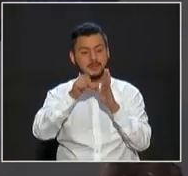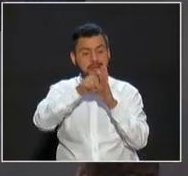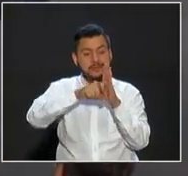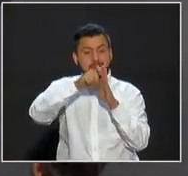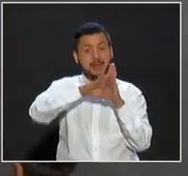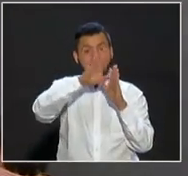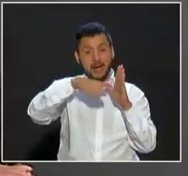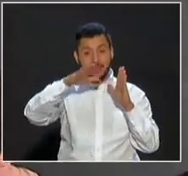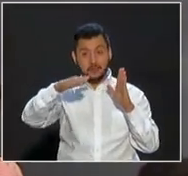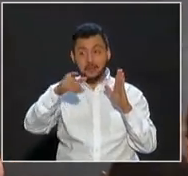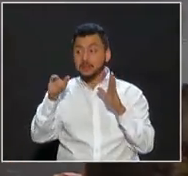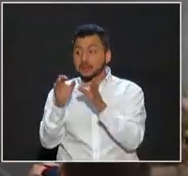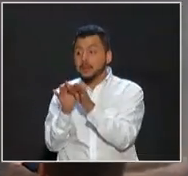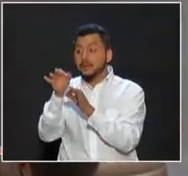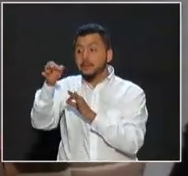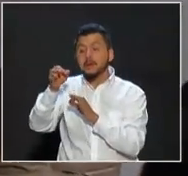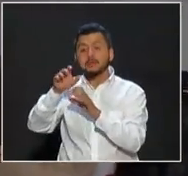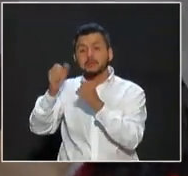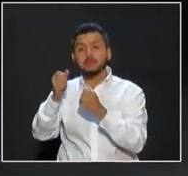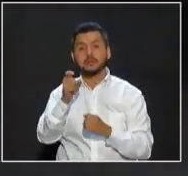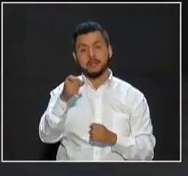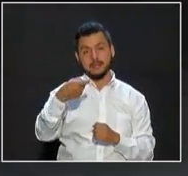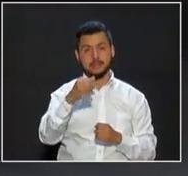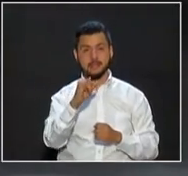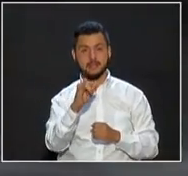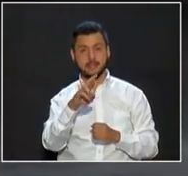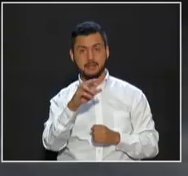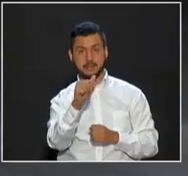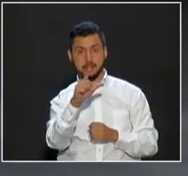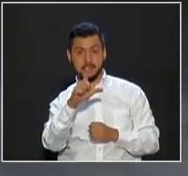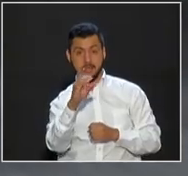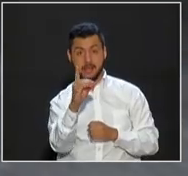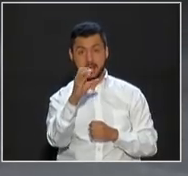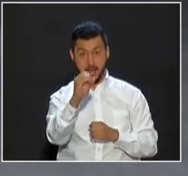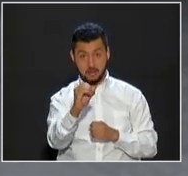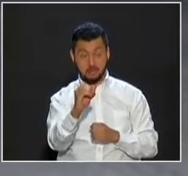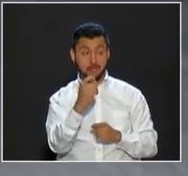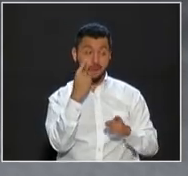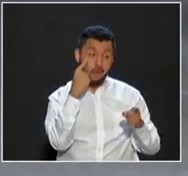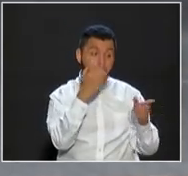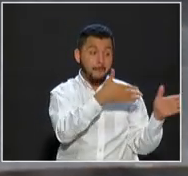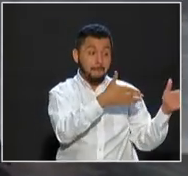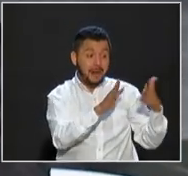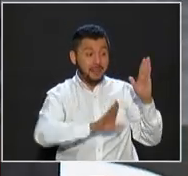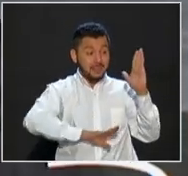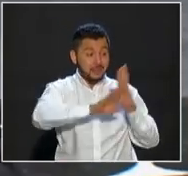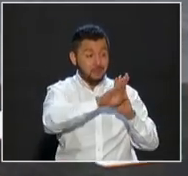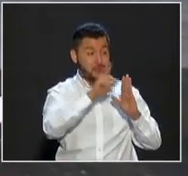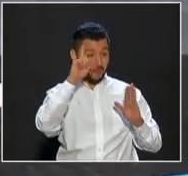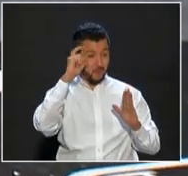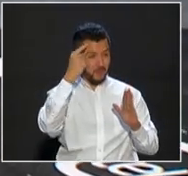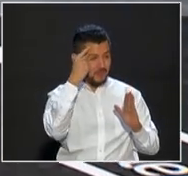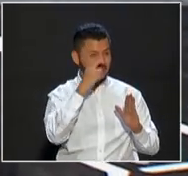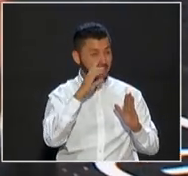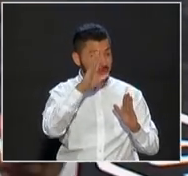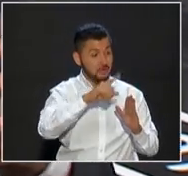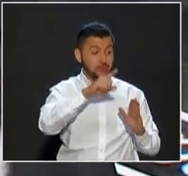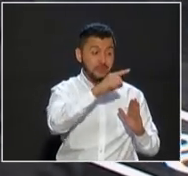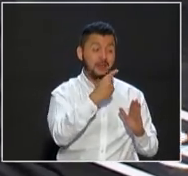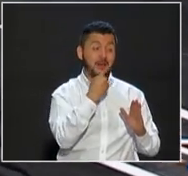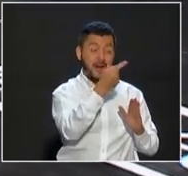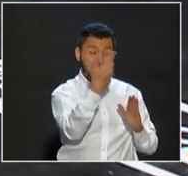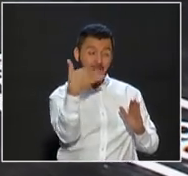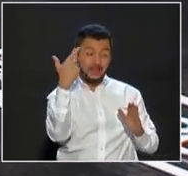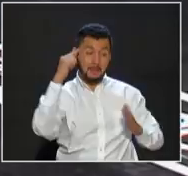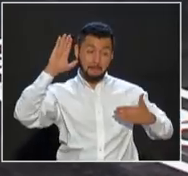el municipio girando y decirle presidente se está consagrado en su plan de desarrollo presidente es muy importante para que usted